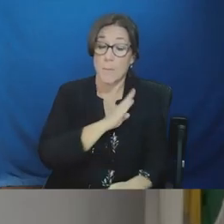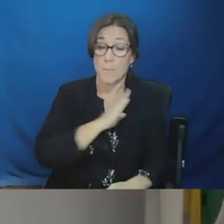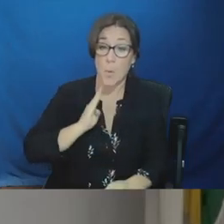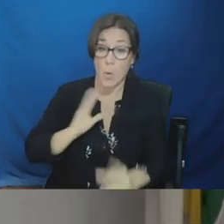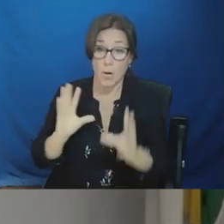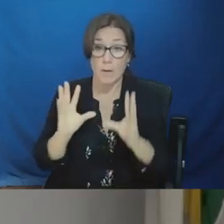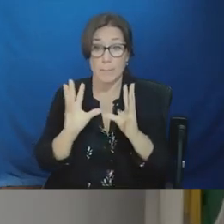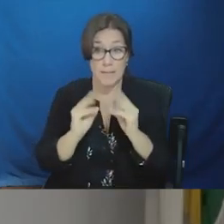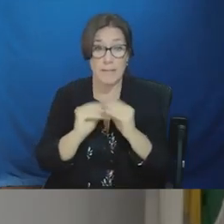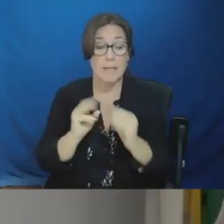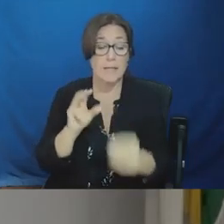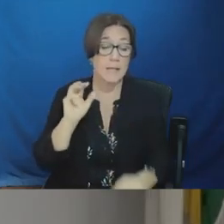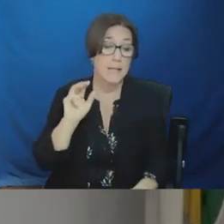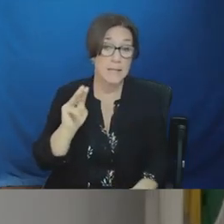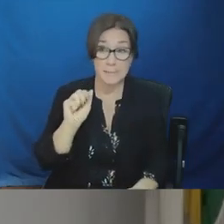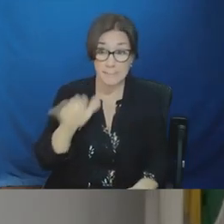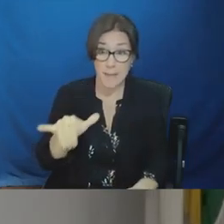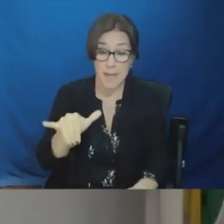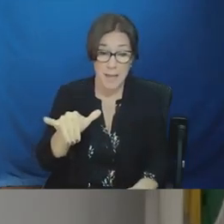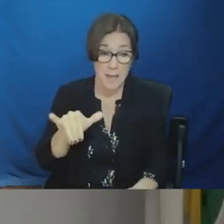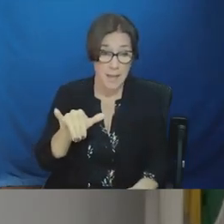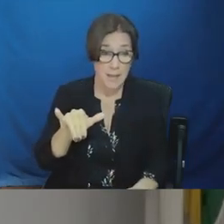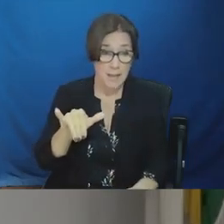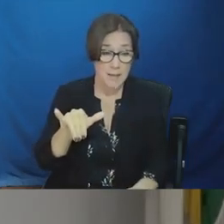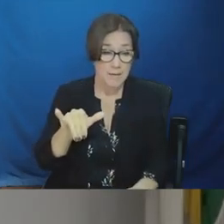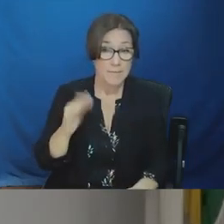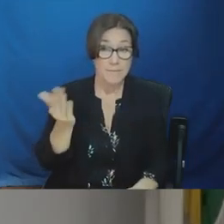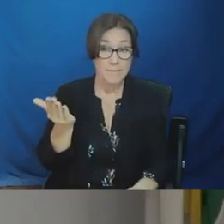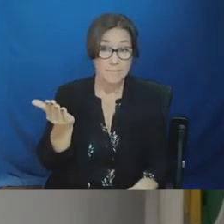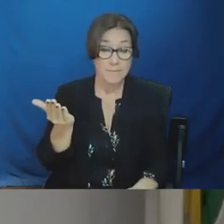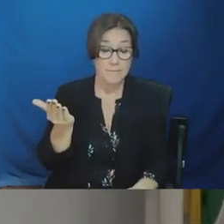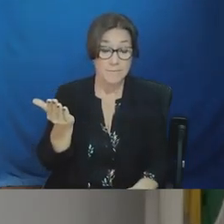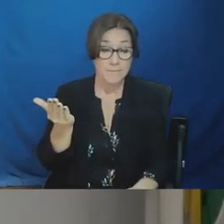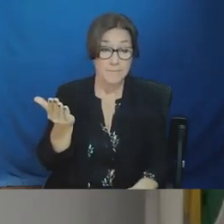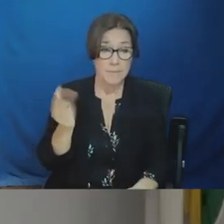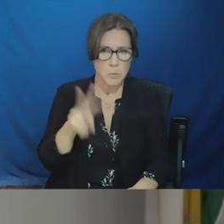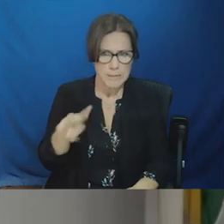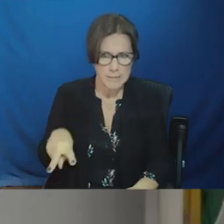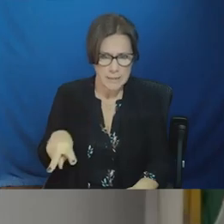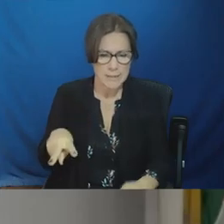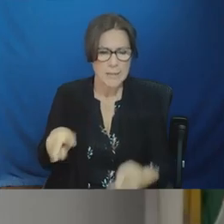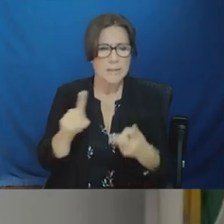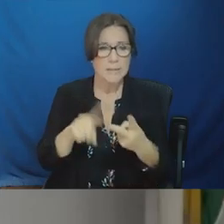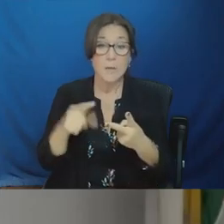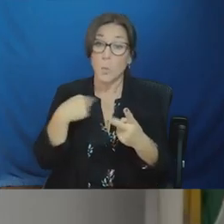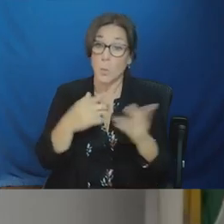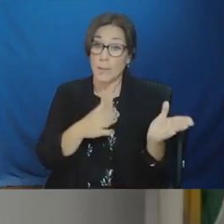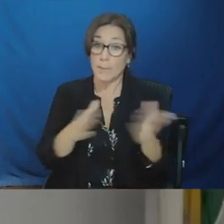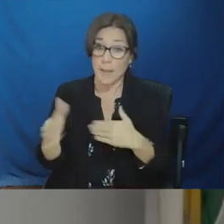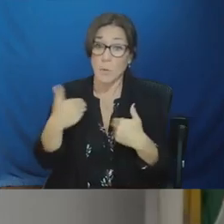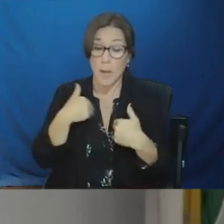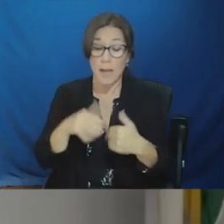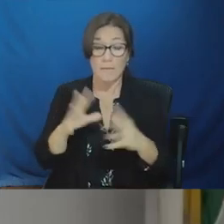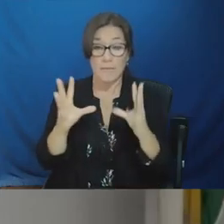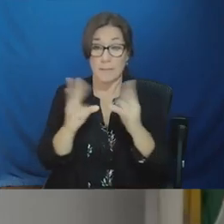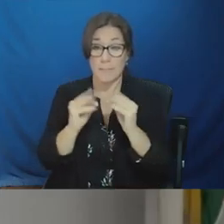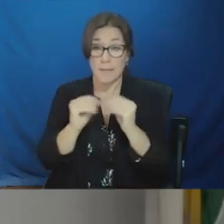vamos a comenzar las seis y media y el plan es de que sea igual como está en vivo y